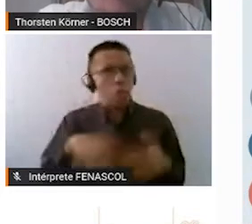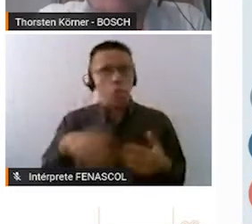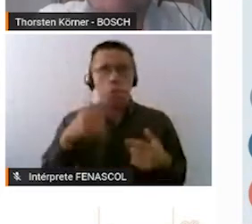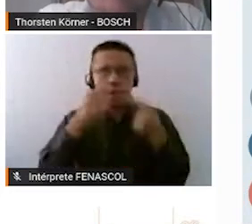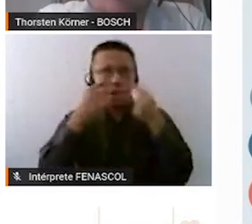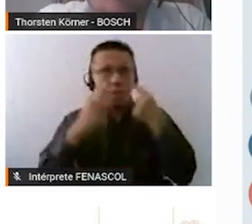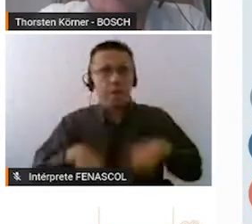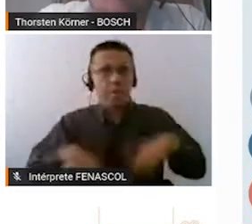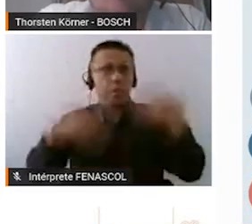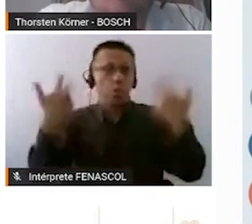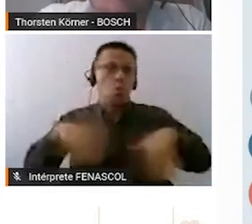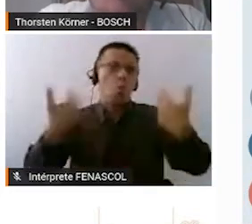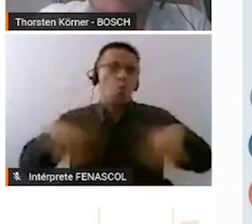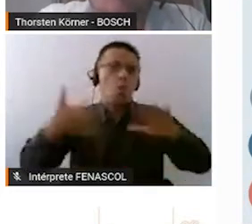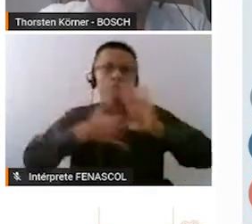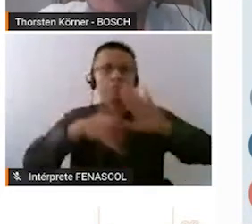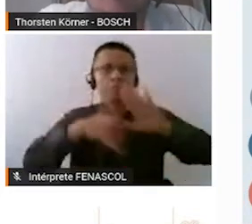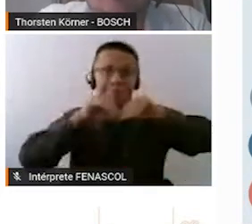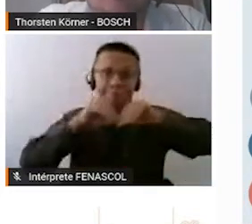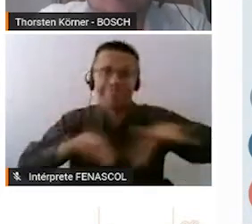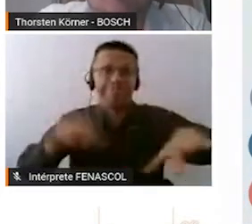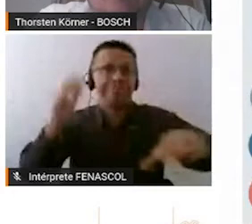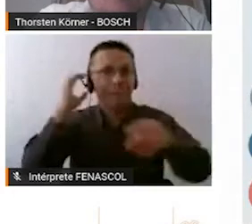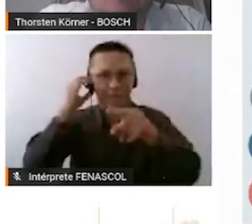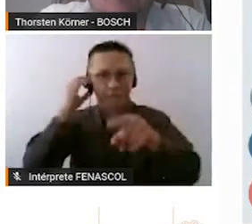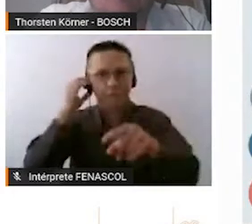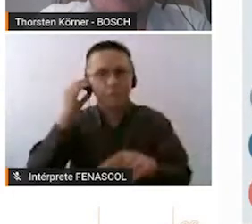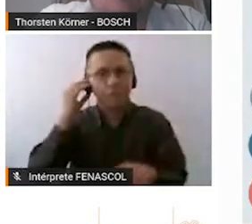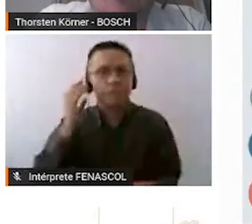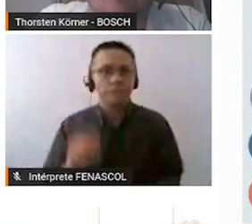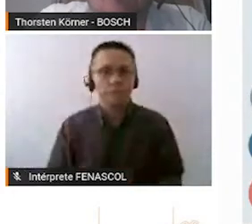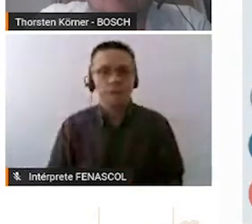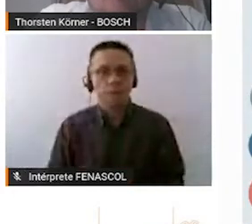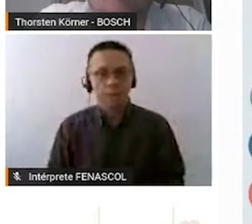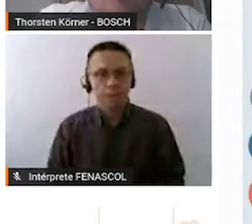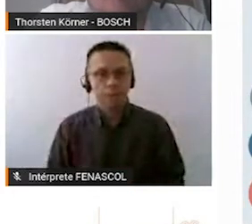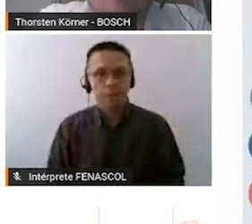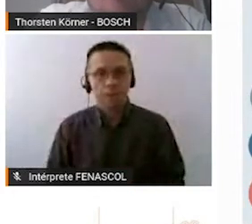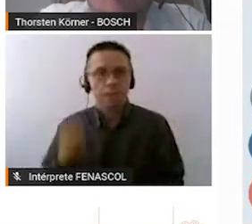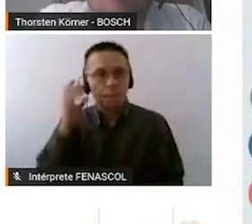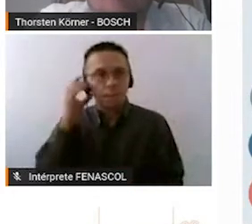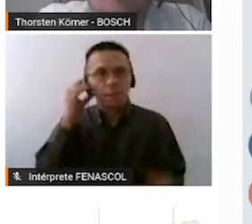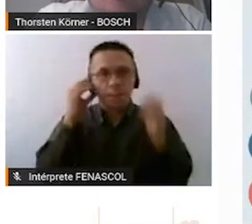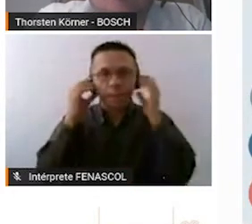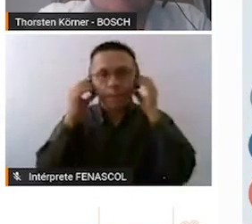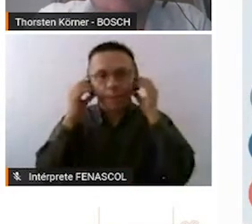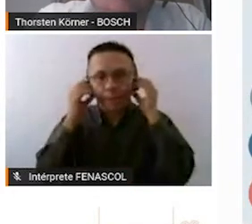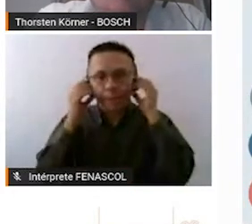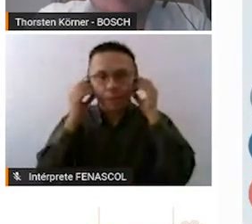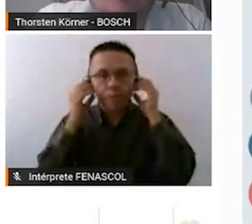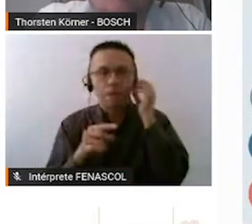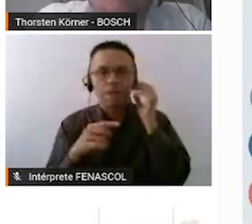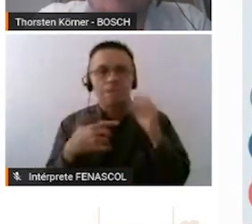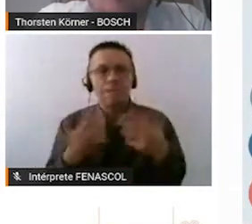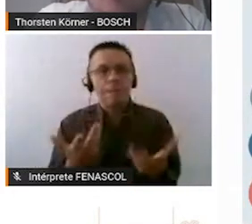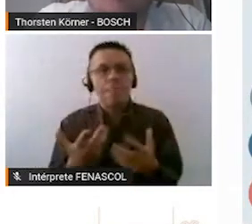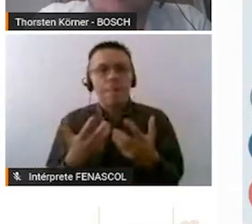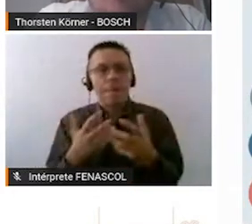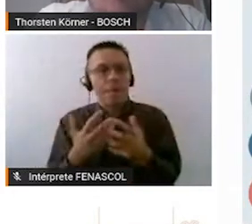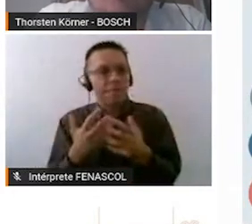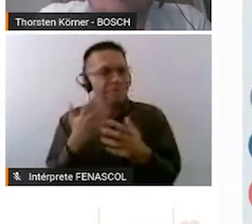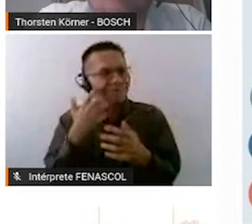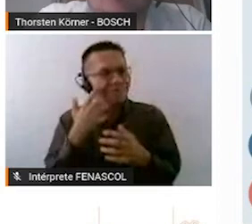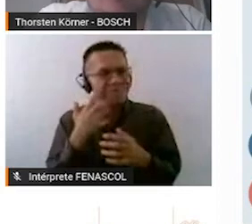Aquí nos volvemos un poco más versátiles con la industria, podemos colocar fábricas en todos lados, siempre y